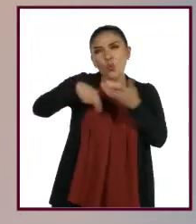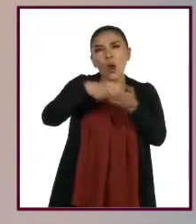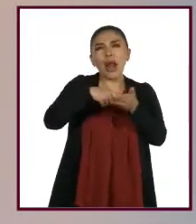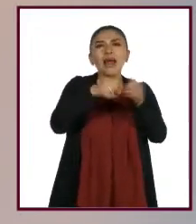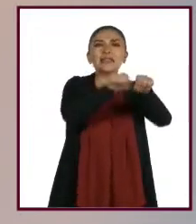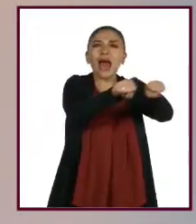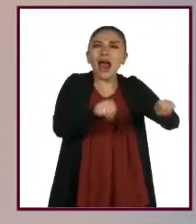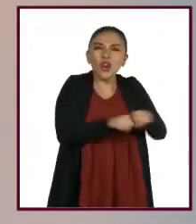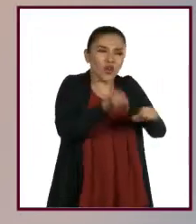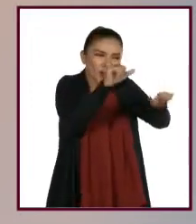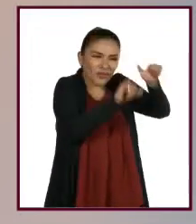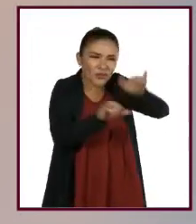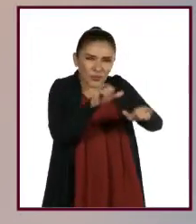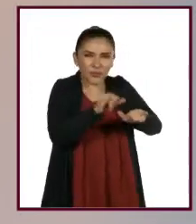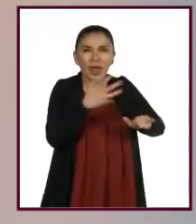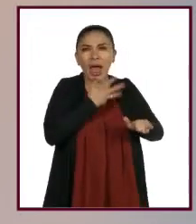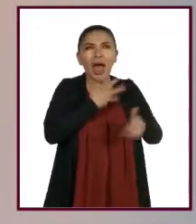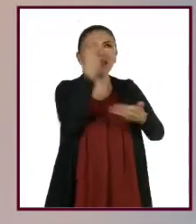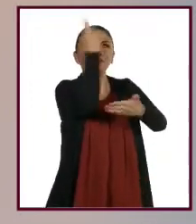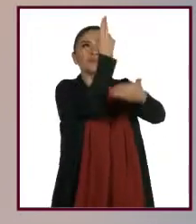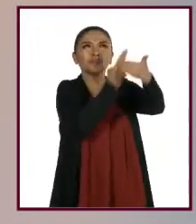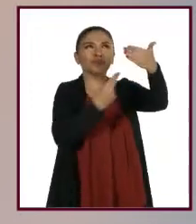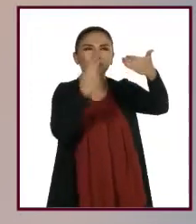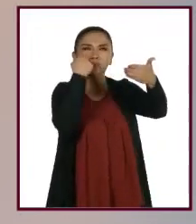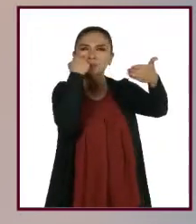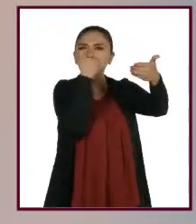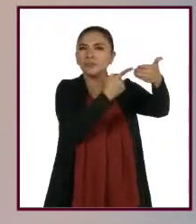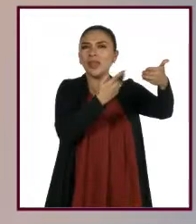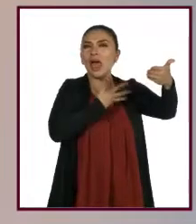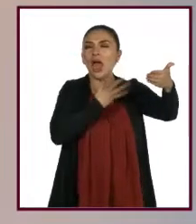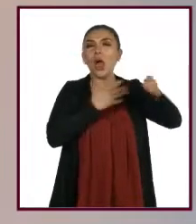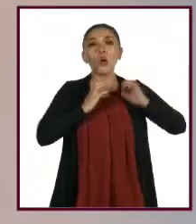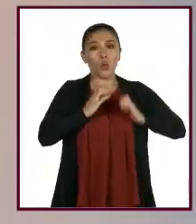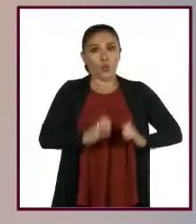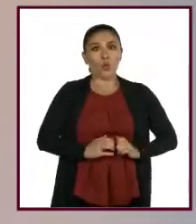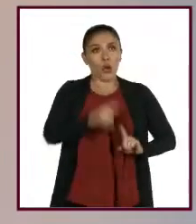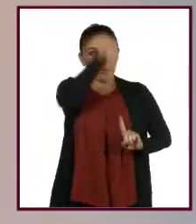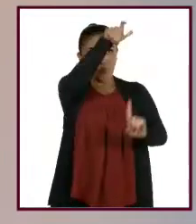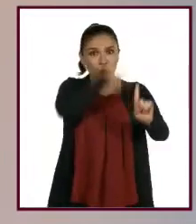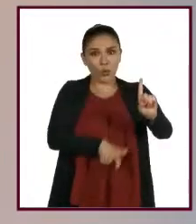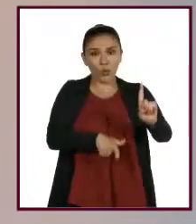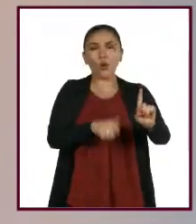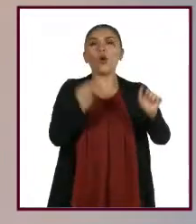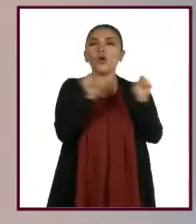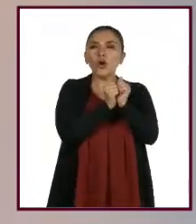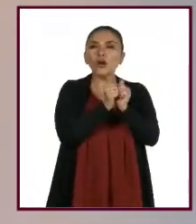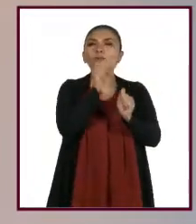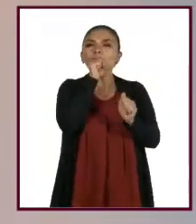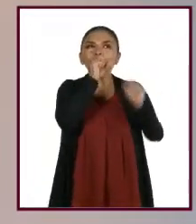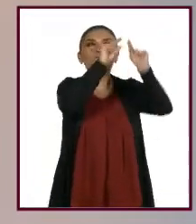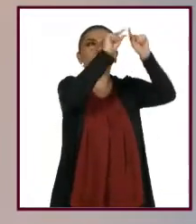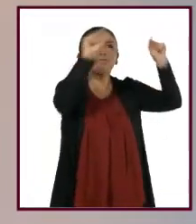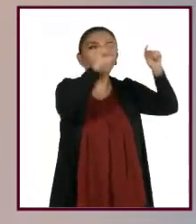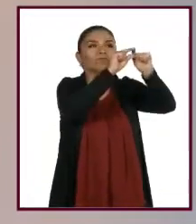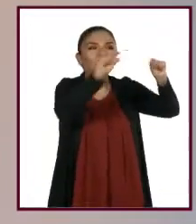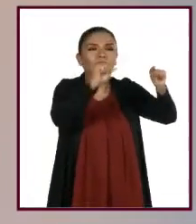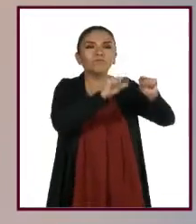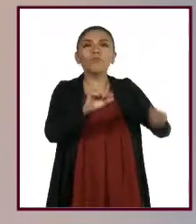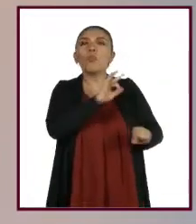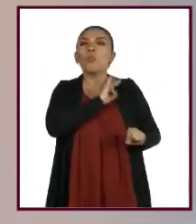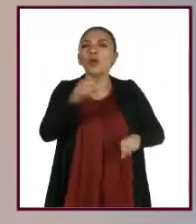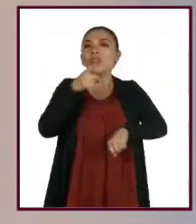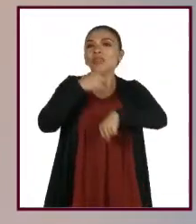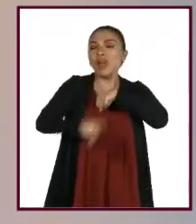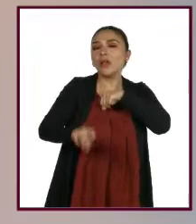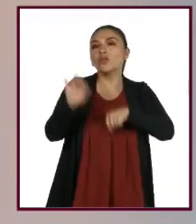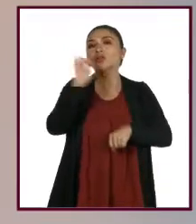hay esquemas donde hay hasta un cuerpo humano y van señalados todos los órganos que pueden llegarse a